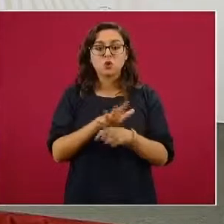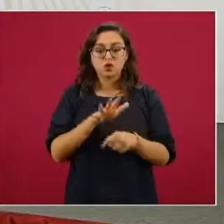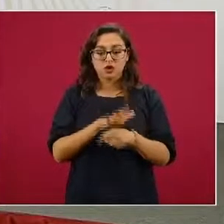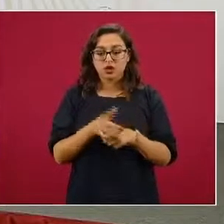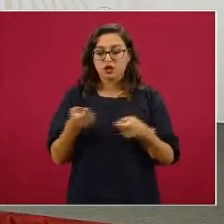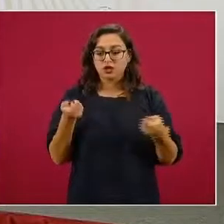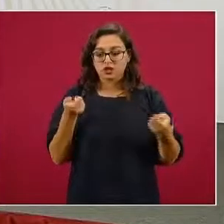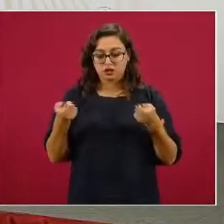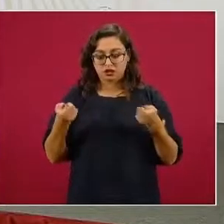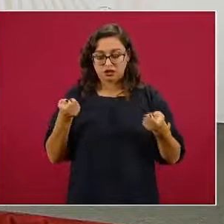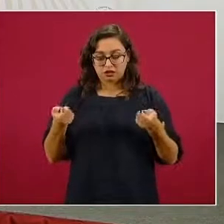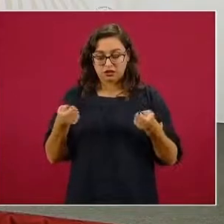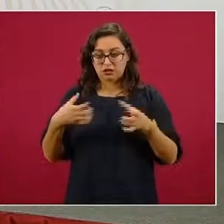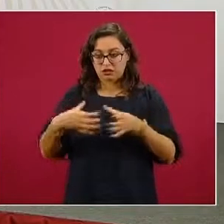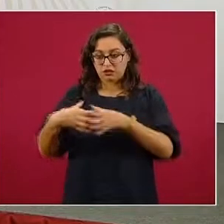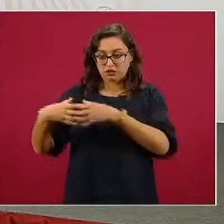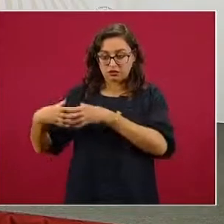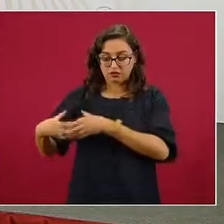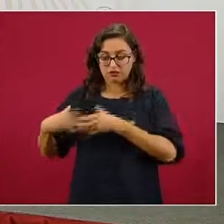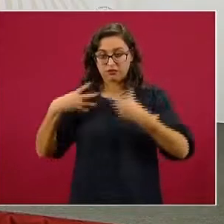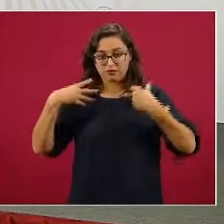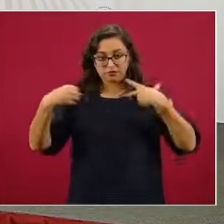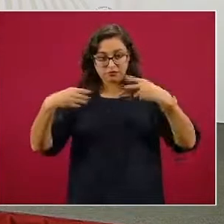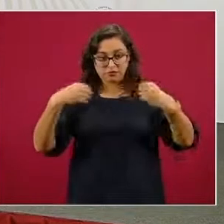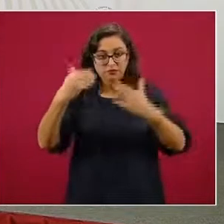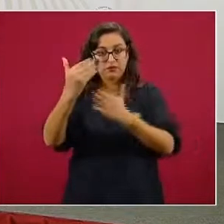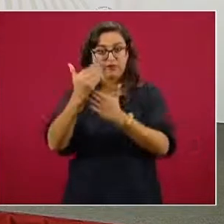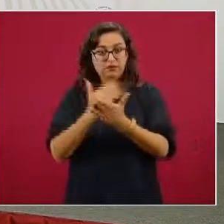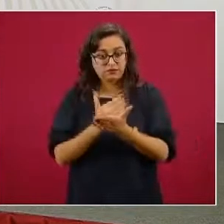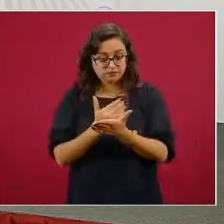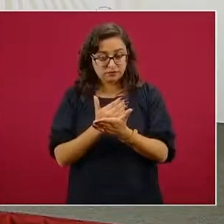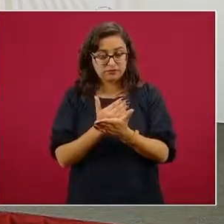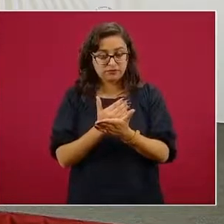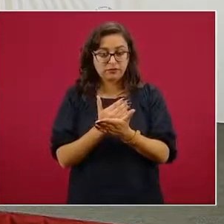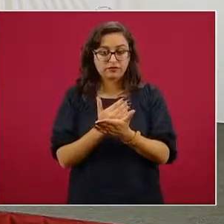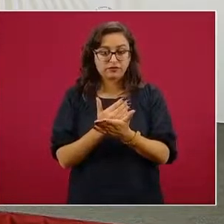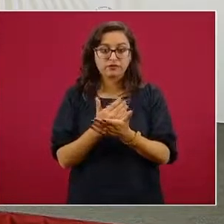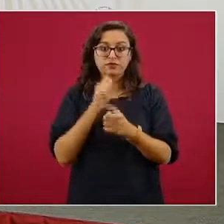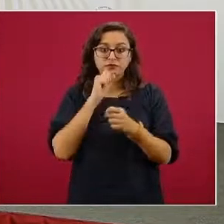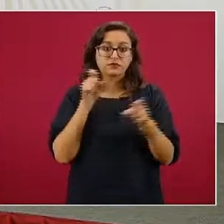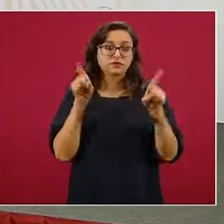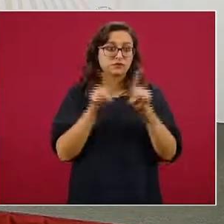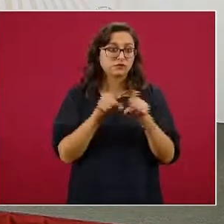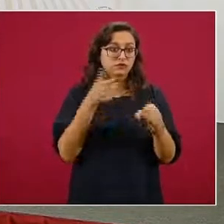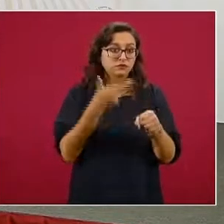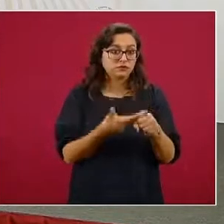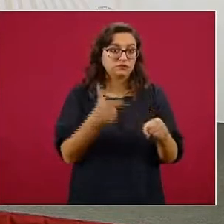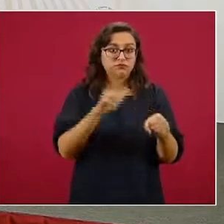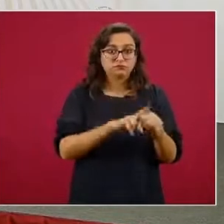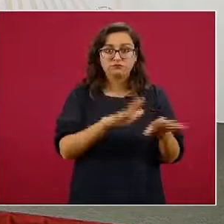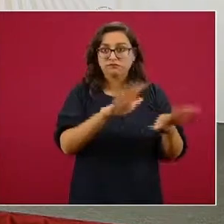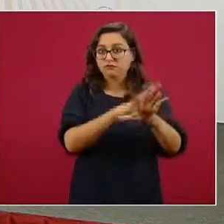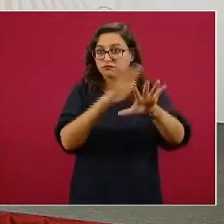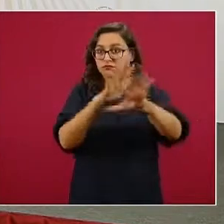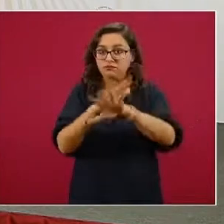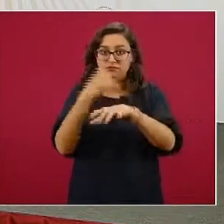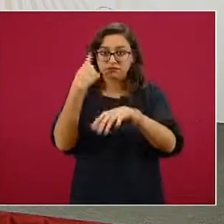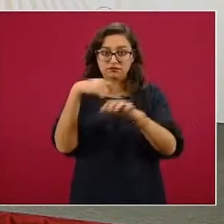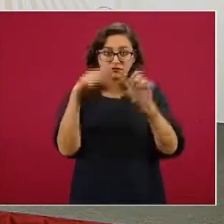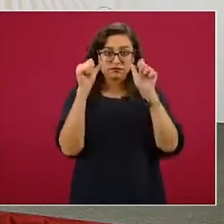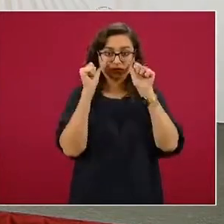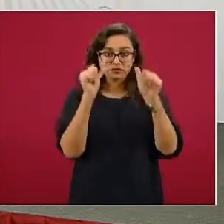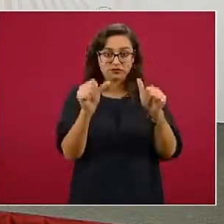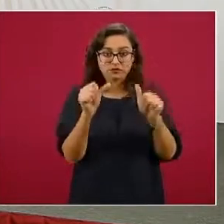la mitigación y el ajuste de la oferta hospitalaria mediante reconversión. Entonces ahí